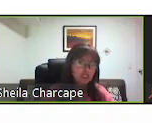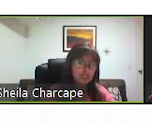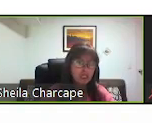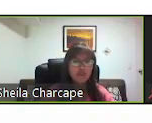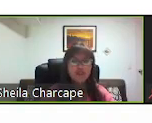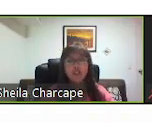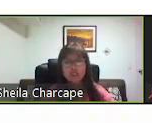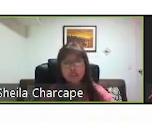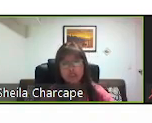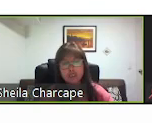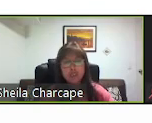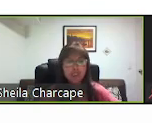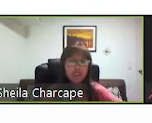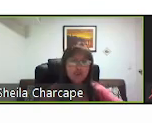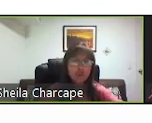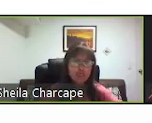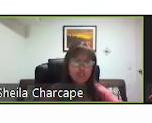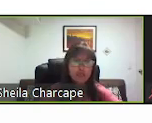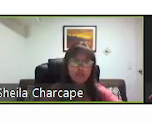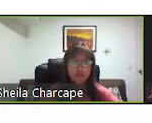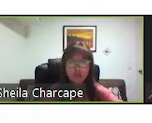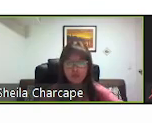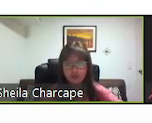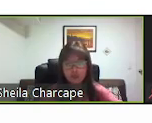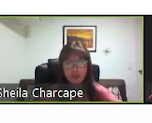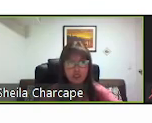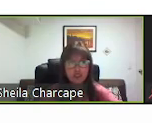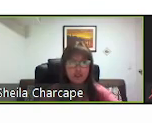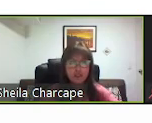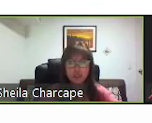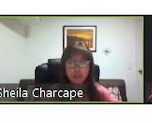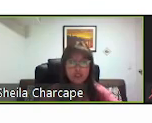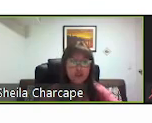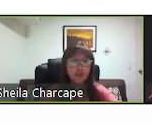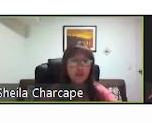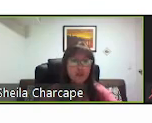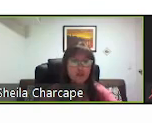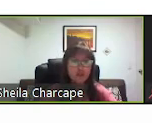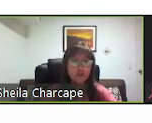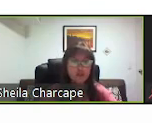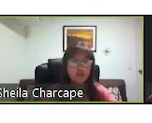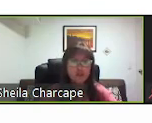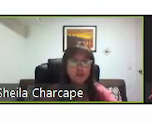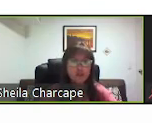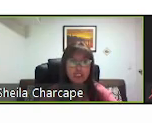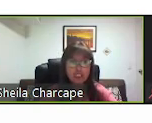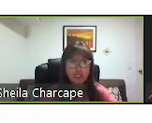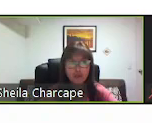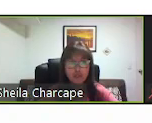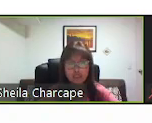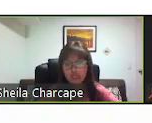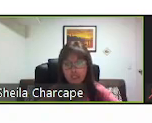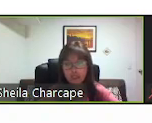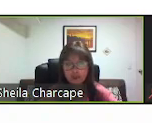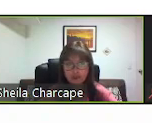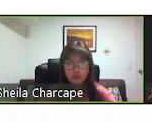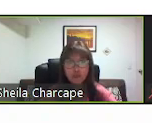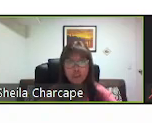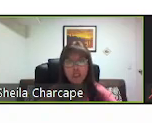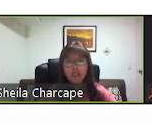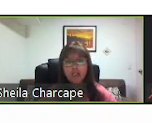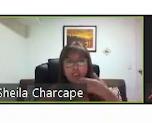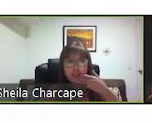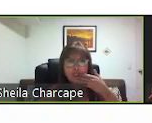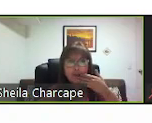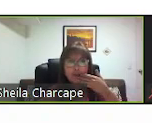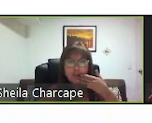es reiterado, si en la sumativa de todos los factores que les estoy indicando, o mejor dicho, en todos los indicadores de